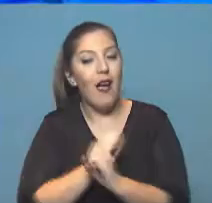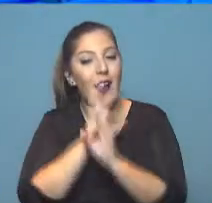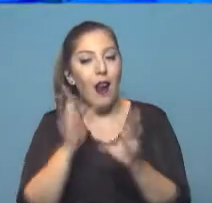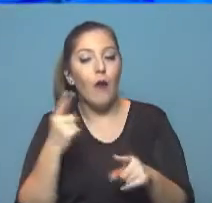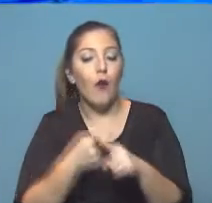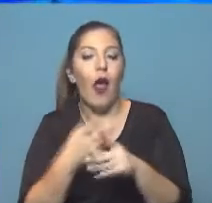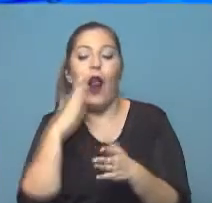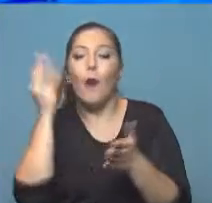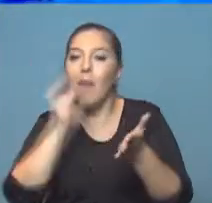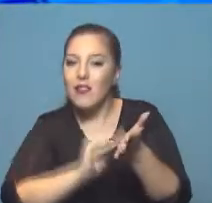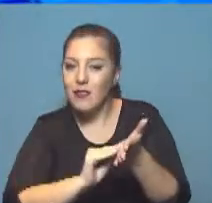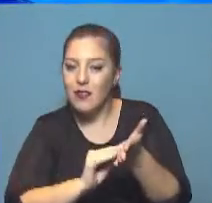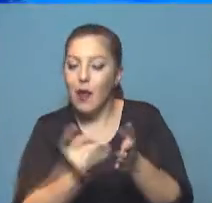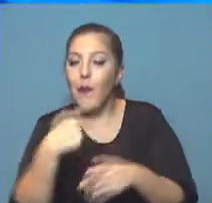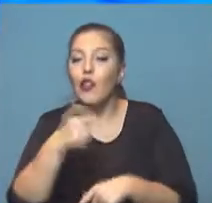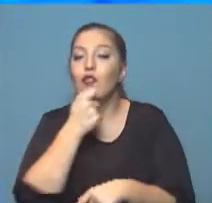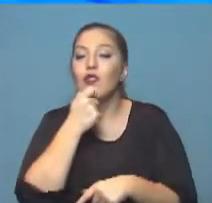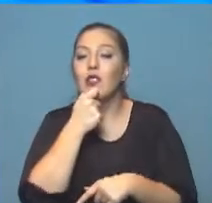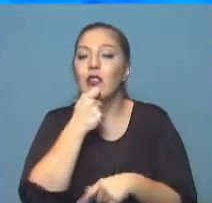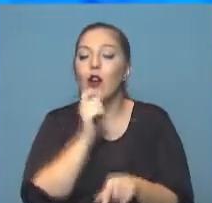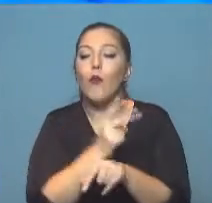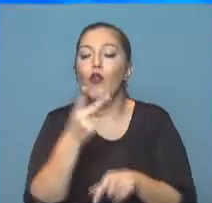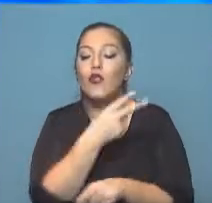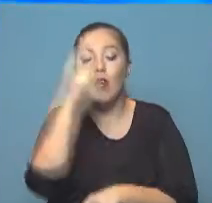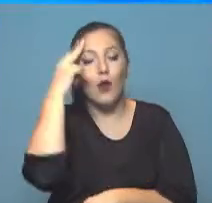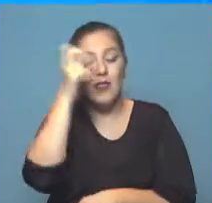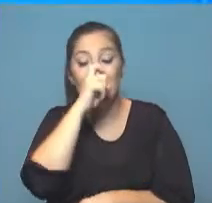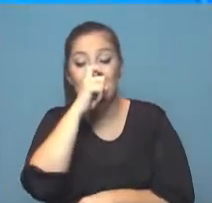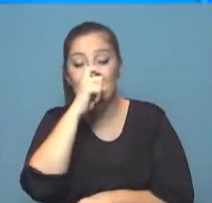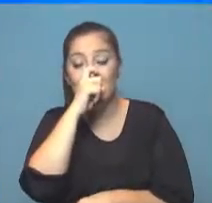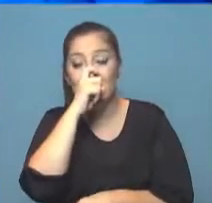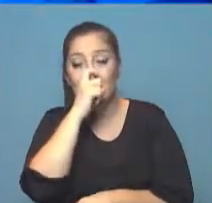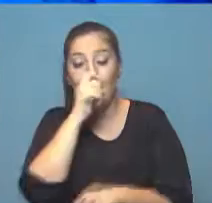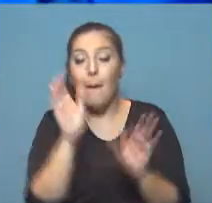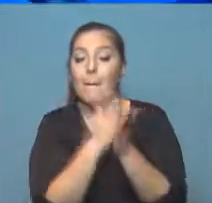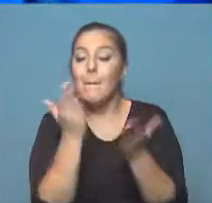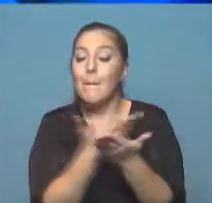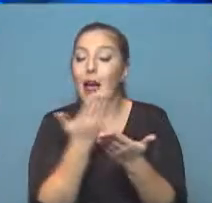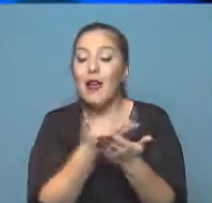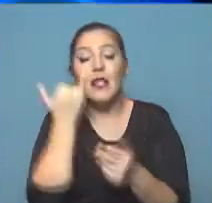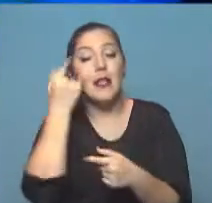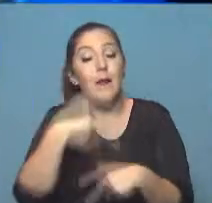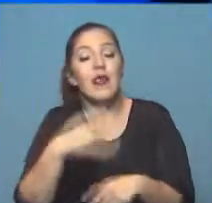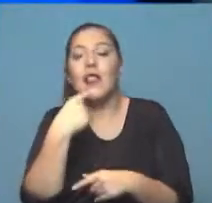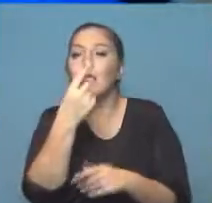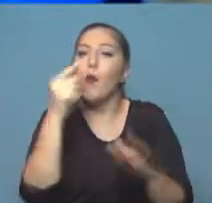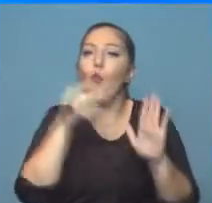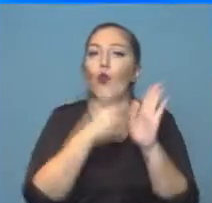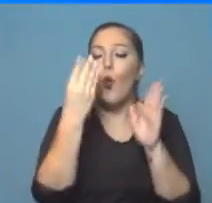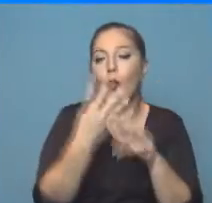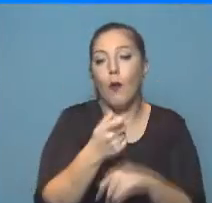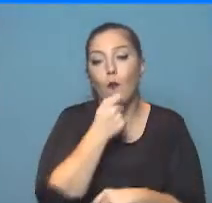de un adendum. Pero si uno abre las 297 páginas y empieza a decir, no, el punto 4, por ejemplo,